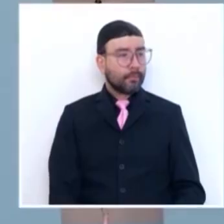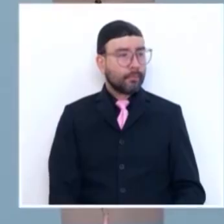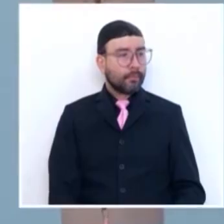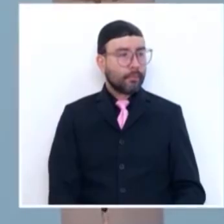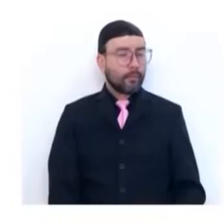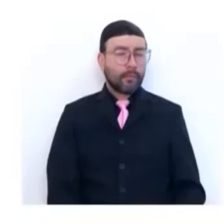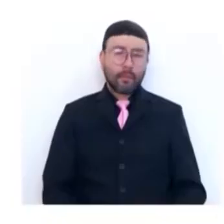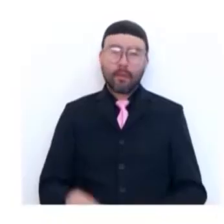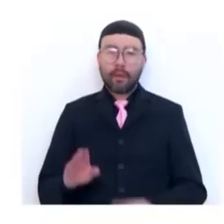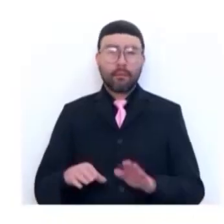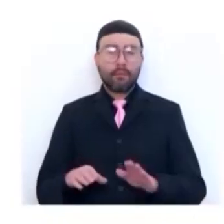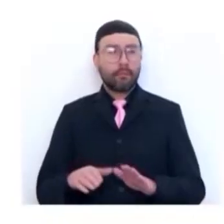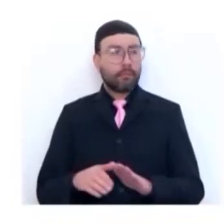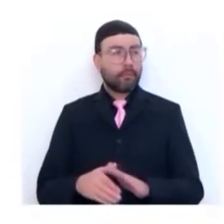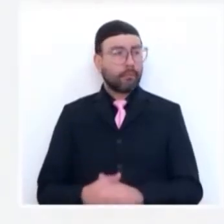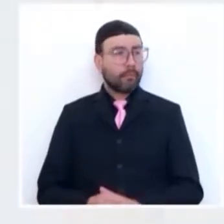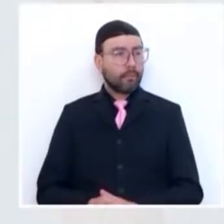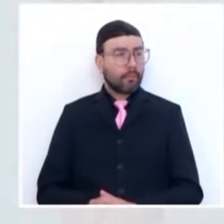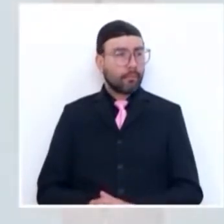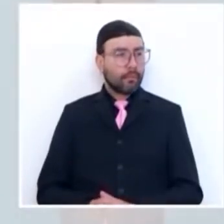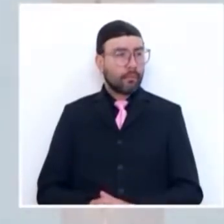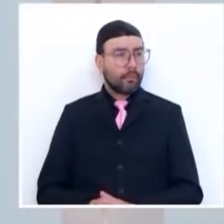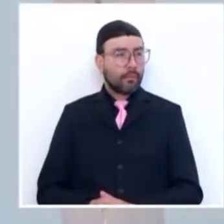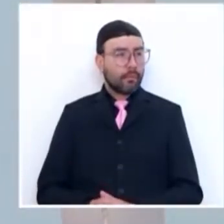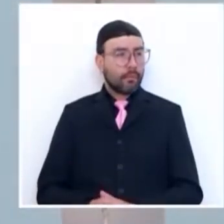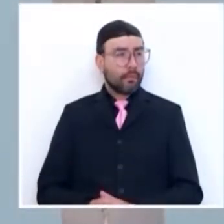Preguntas que nosotros